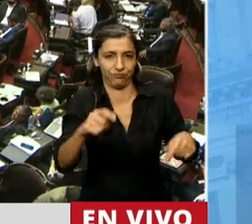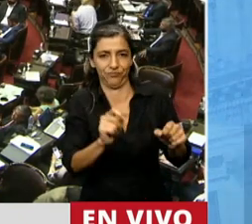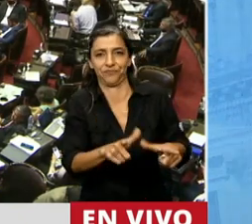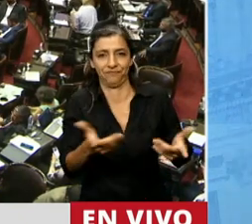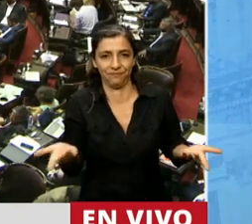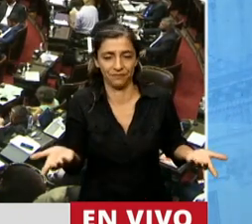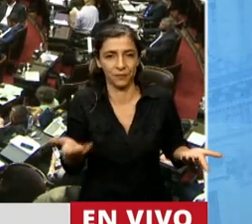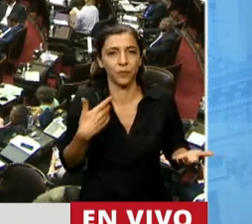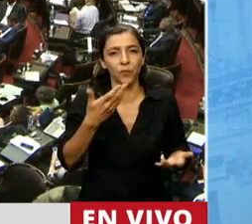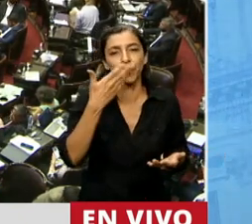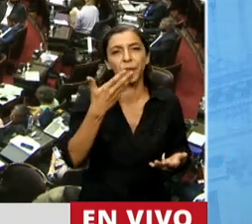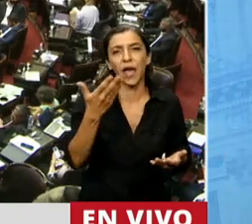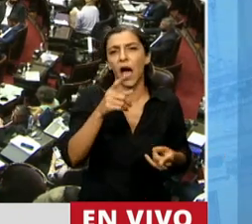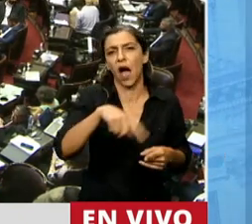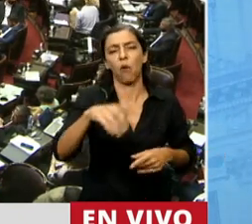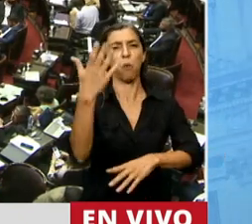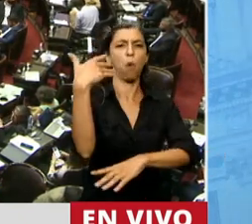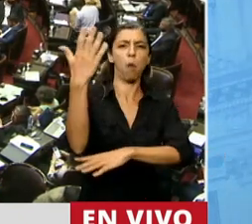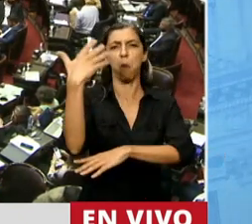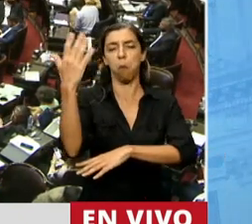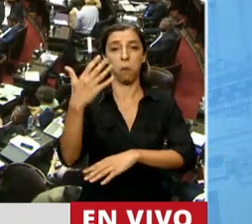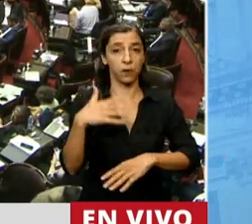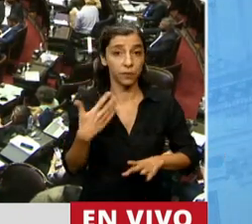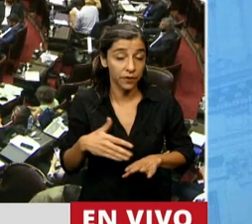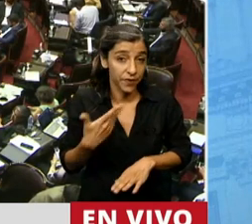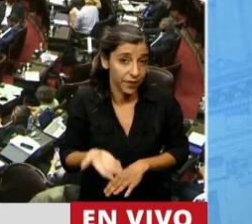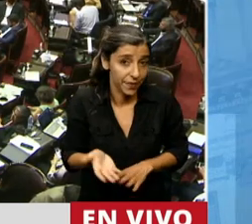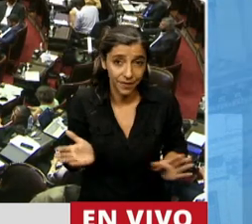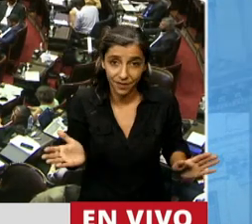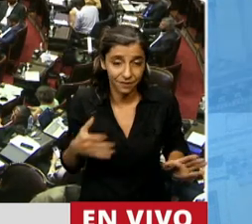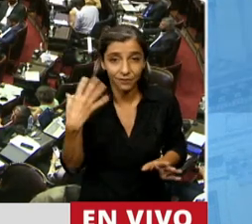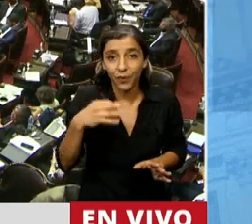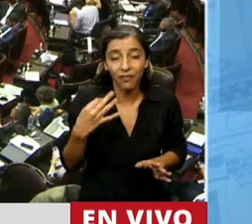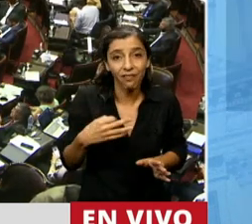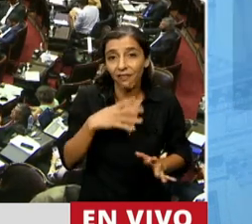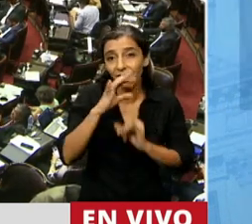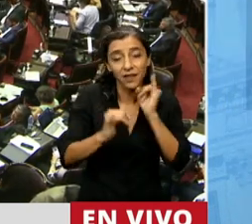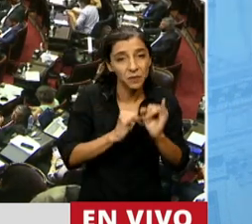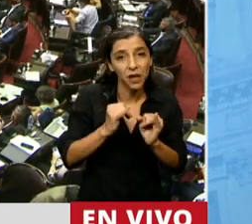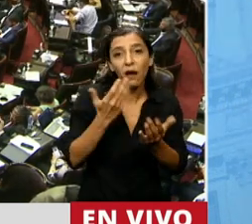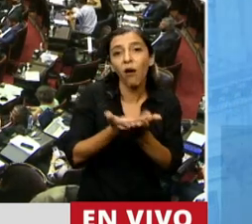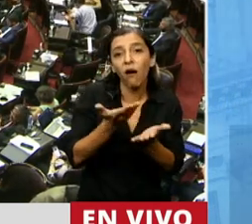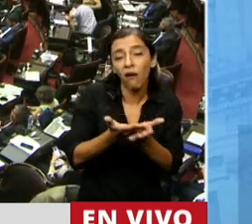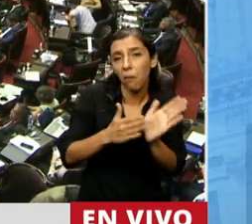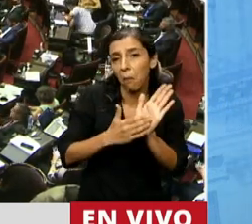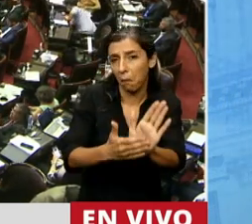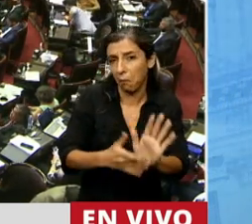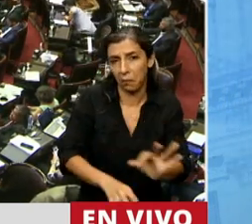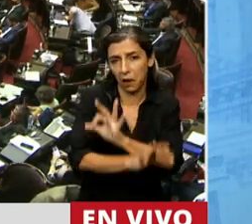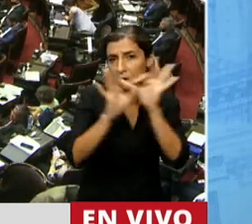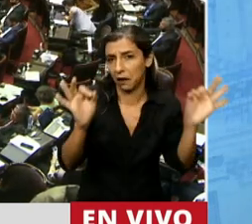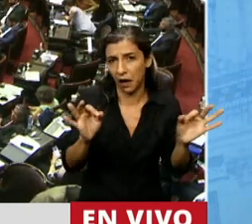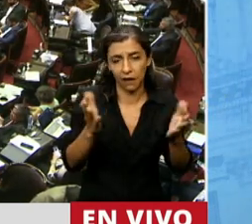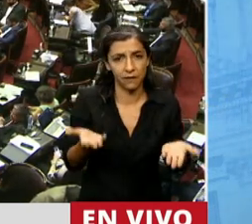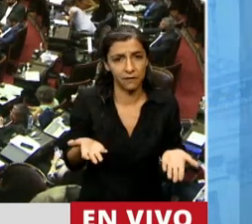expresan discursos muy fogosos pero cuando tienen que rendir cuentas no lo hacen cuando uno les exige a los